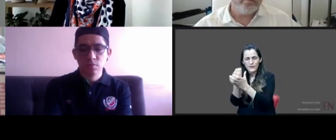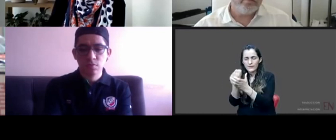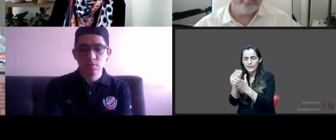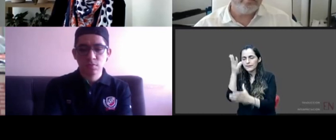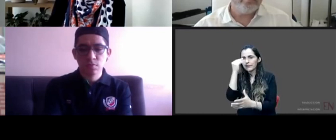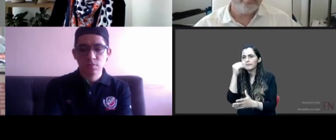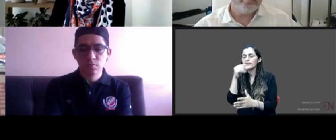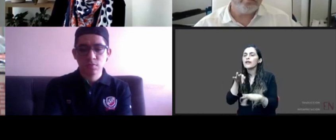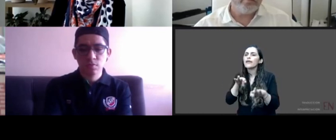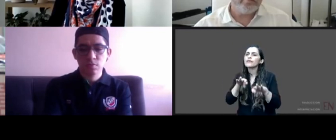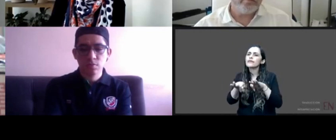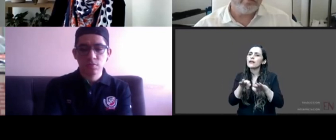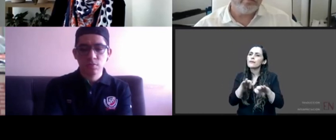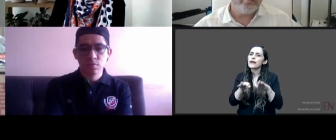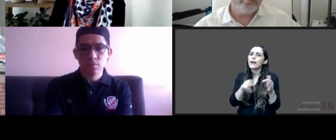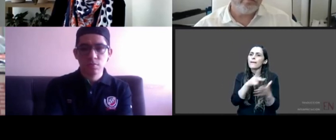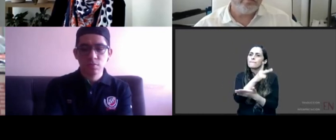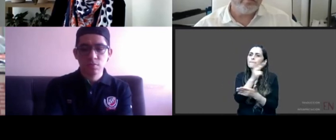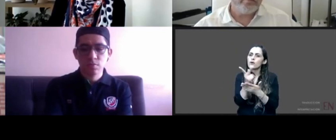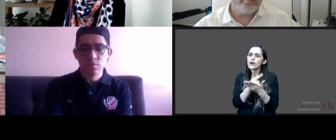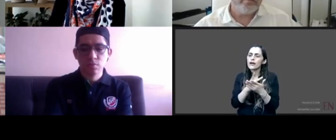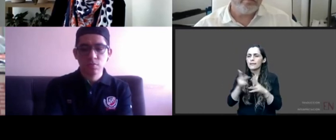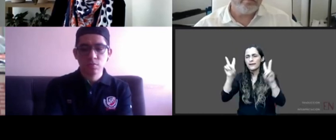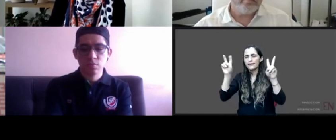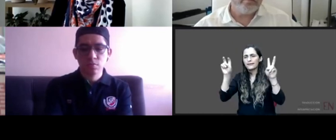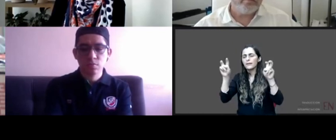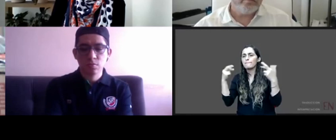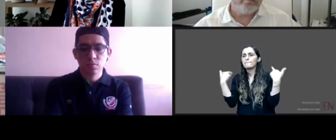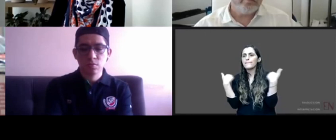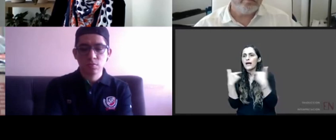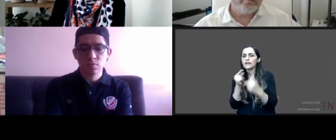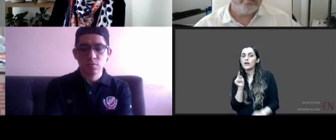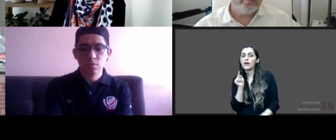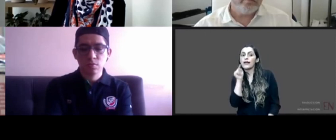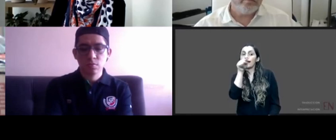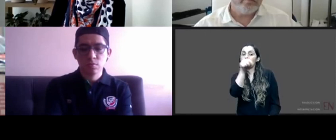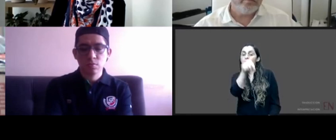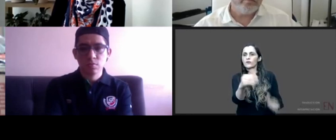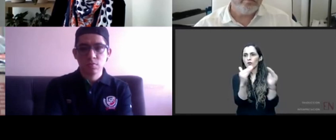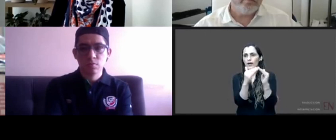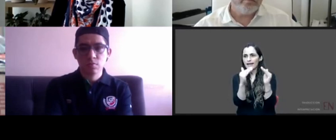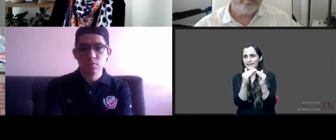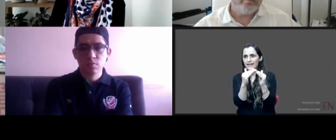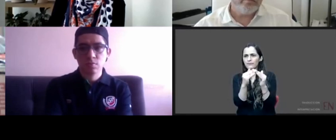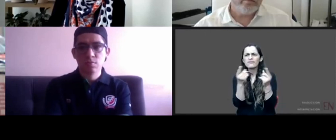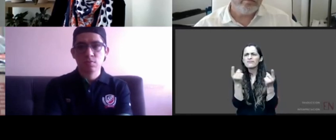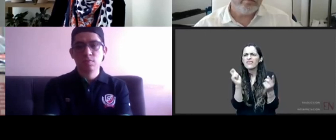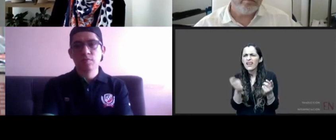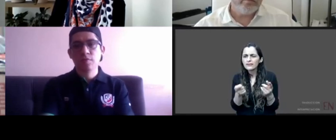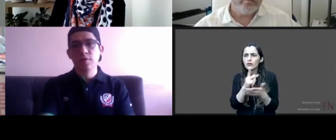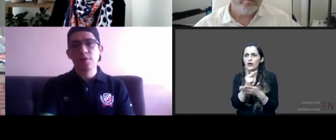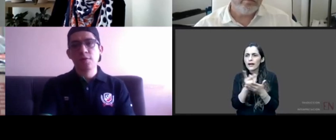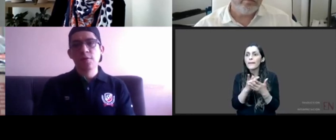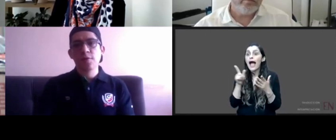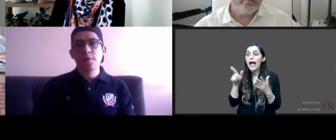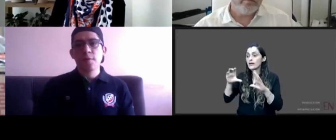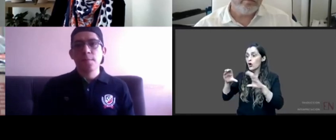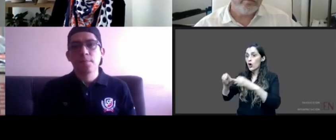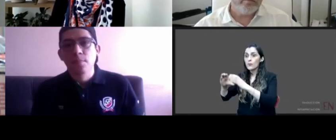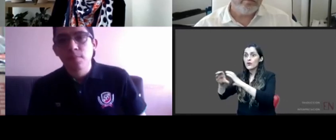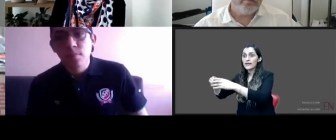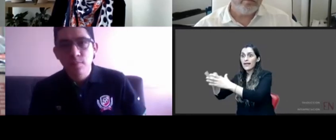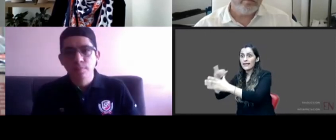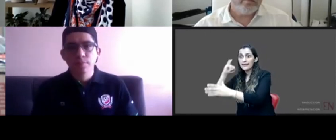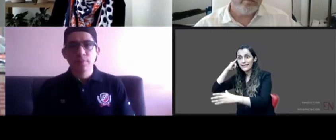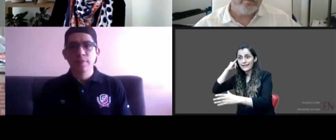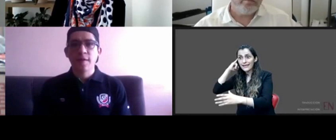en el programa de Maestro en tu Casa e íbamos a las comunidades, a los predios indígenas,